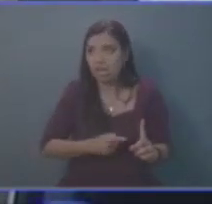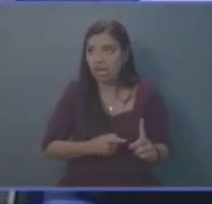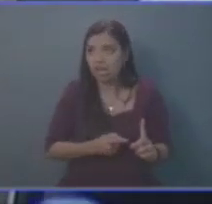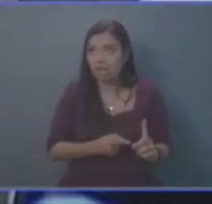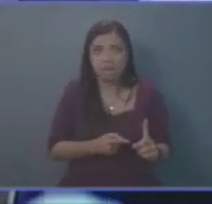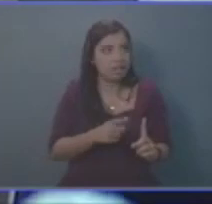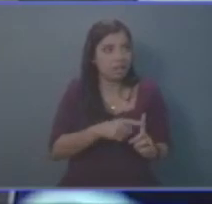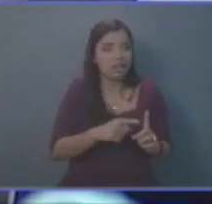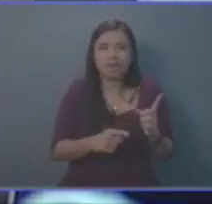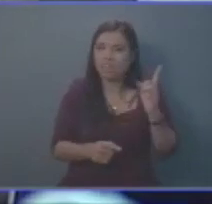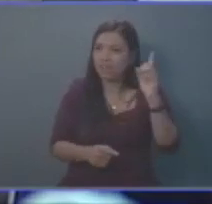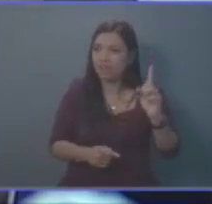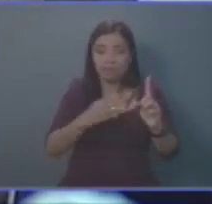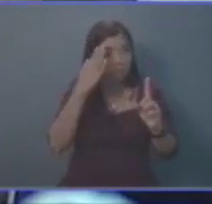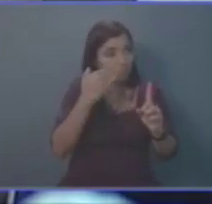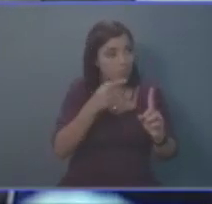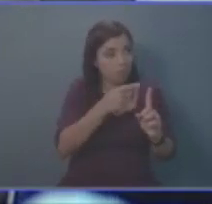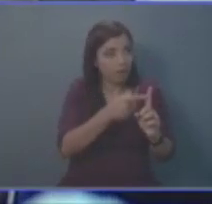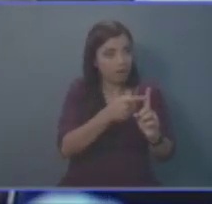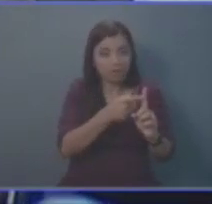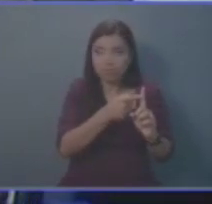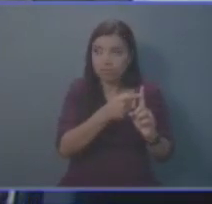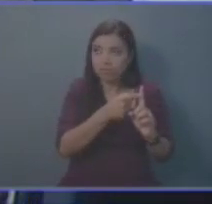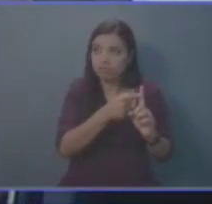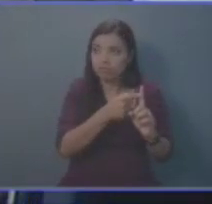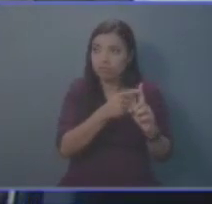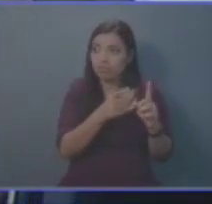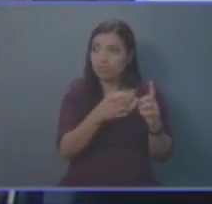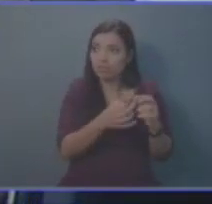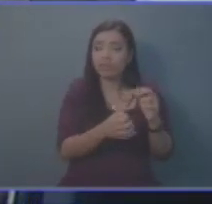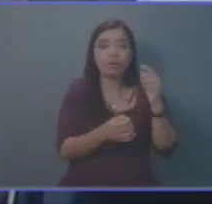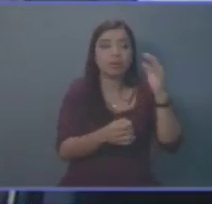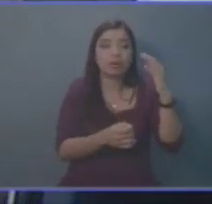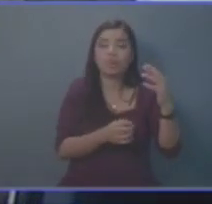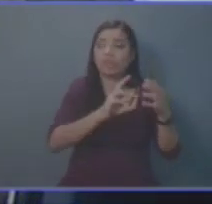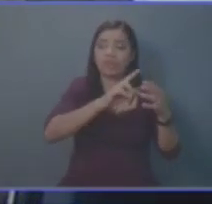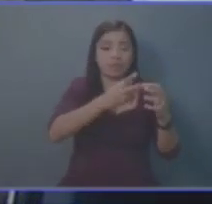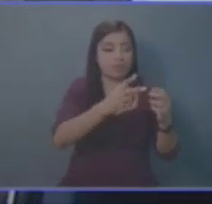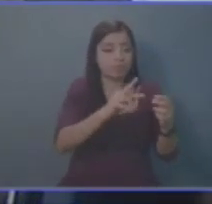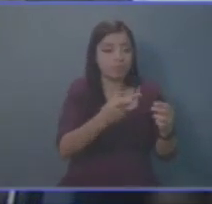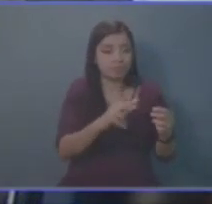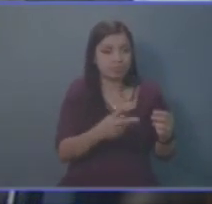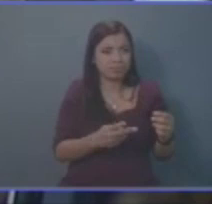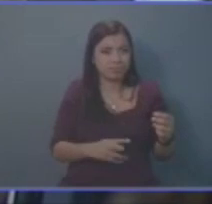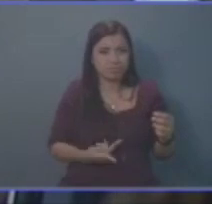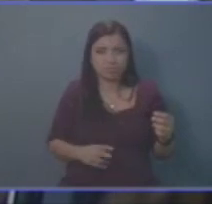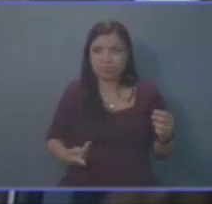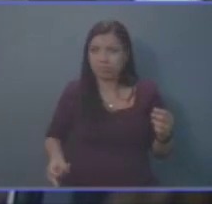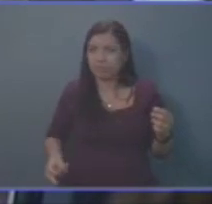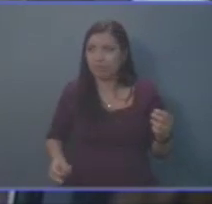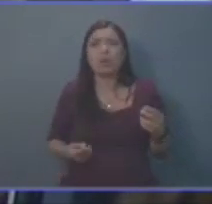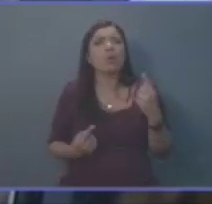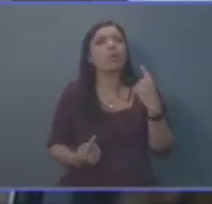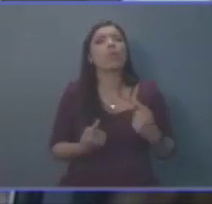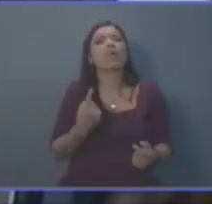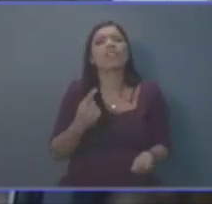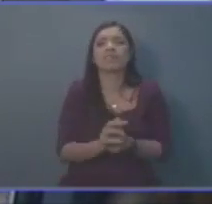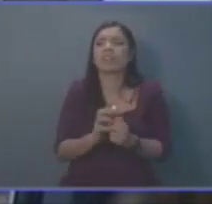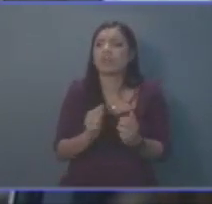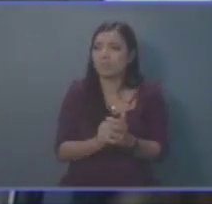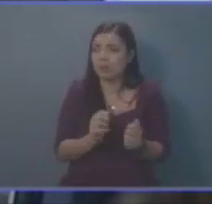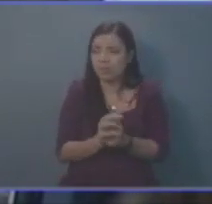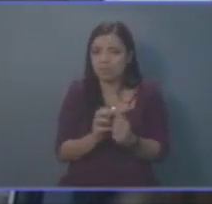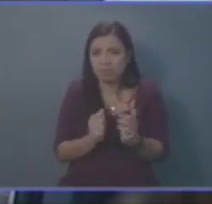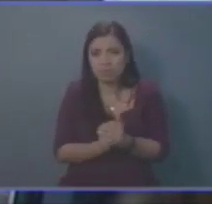mujer, porque la fórmula tiene que ser genéricamente mixta. ¿Y cuál es el problema que una